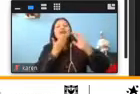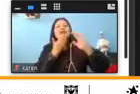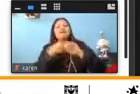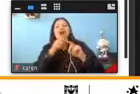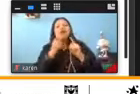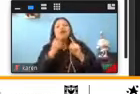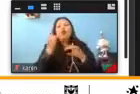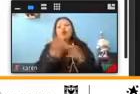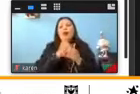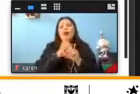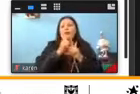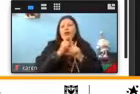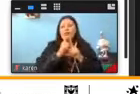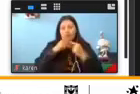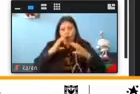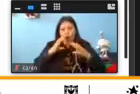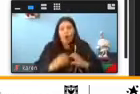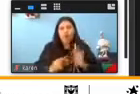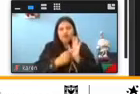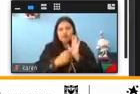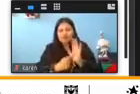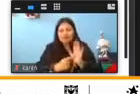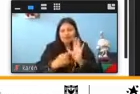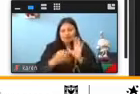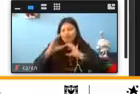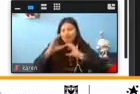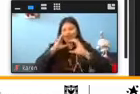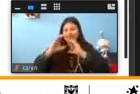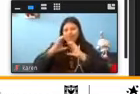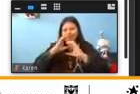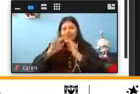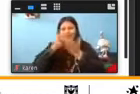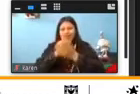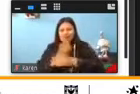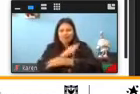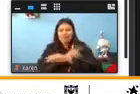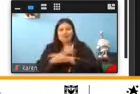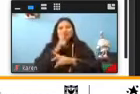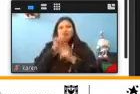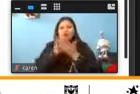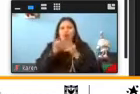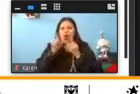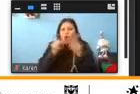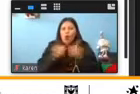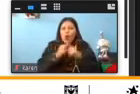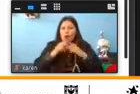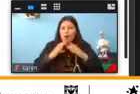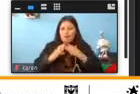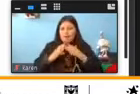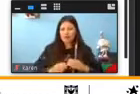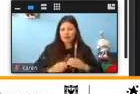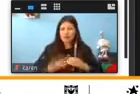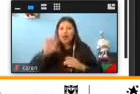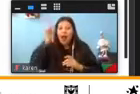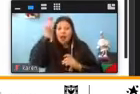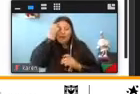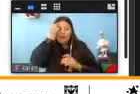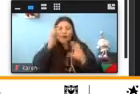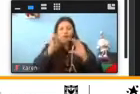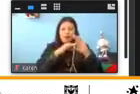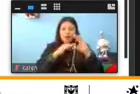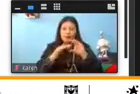del cuerpo. Y esto es muy importante, como lo señalaba anteriormente, este lugar del cuerpo, porque estas memorias